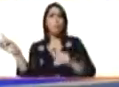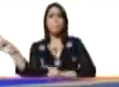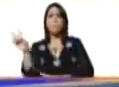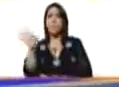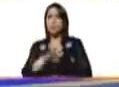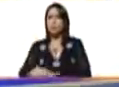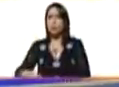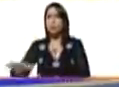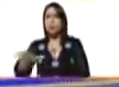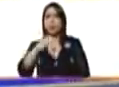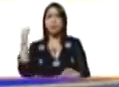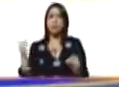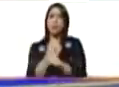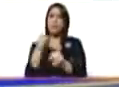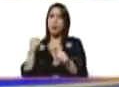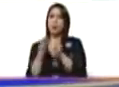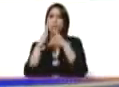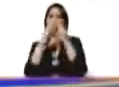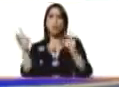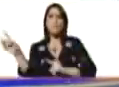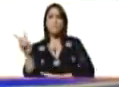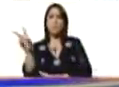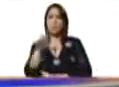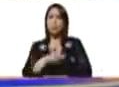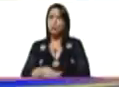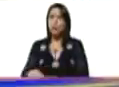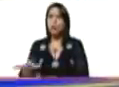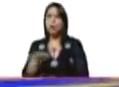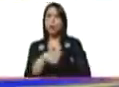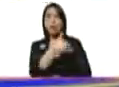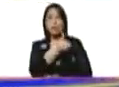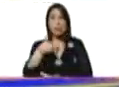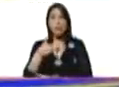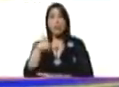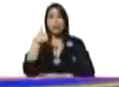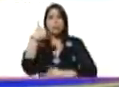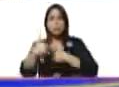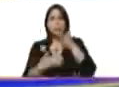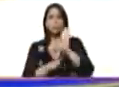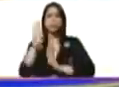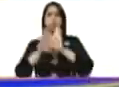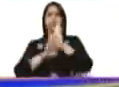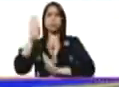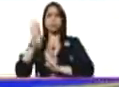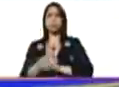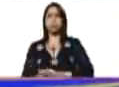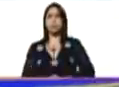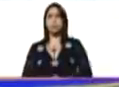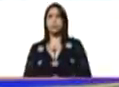Venezuela del trabajo, a toda la Venezuela que quiere progresar, prosperar, recuperarse.